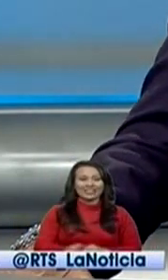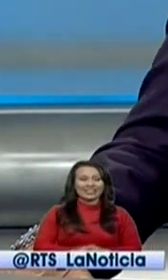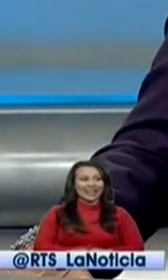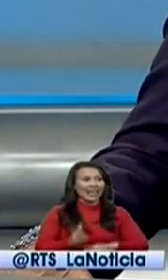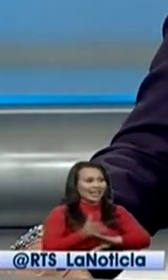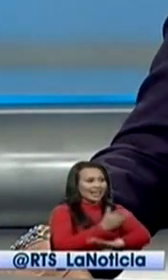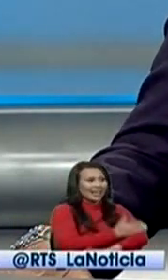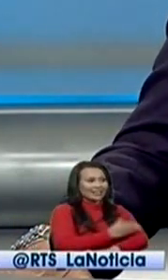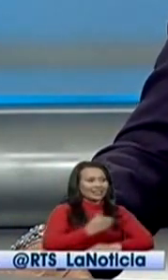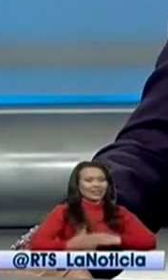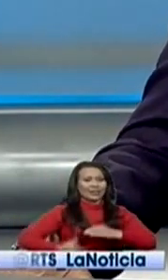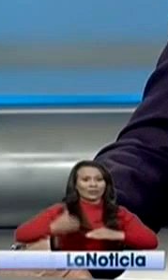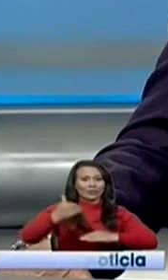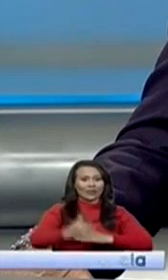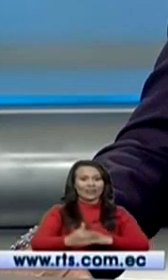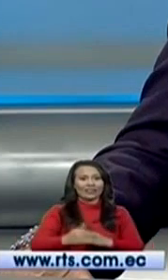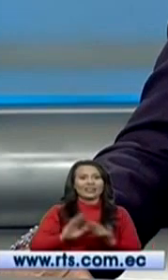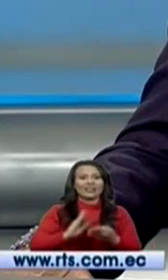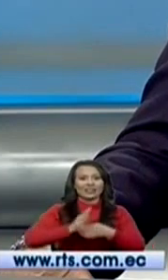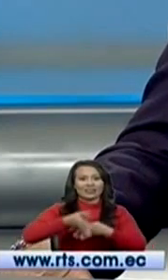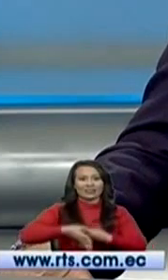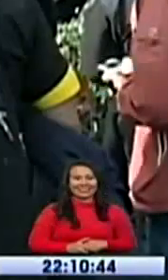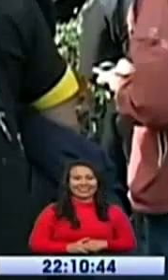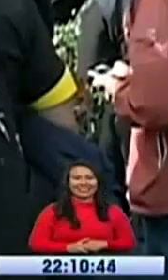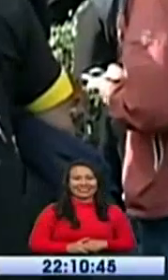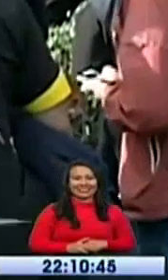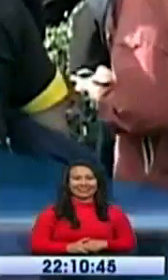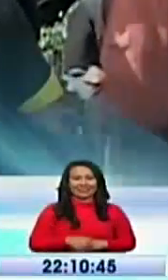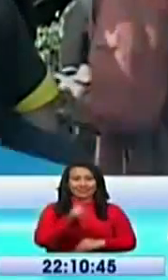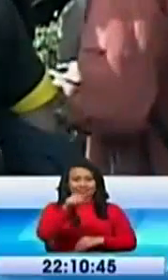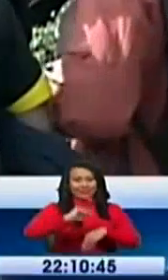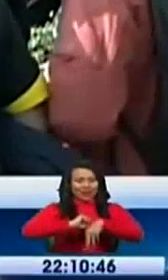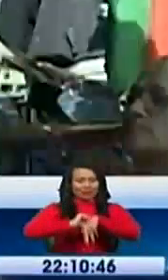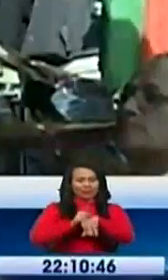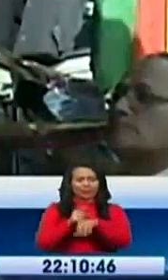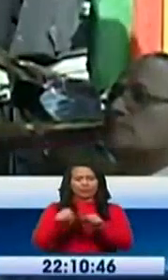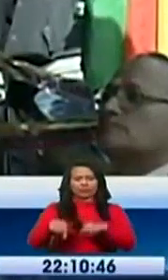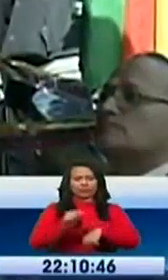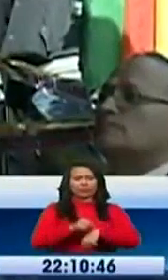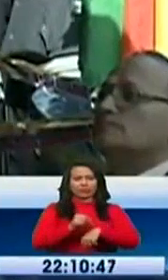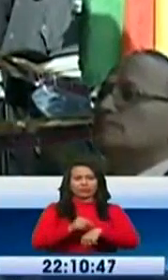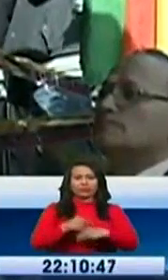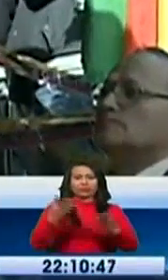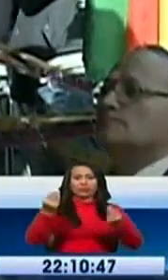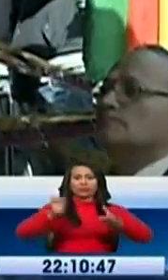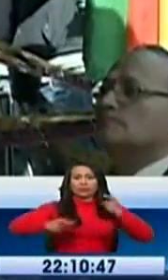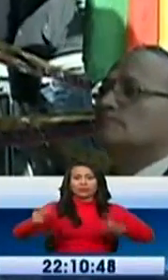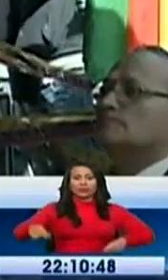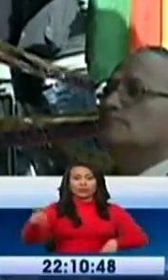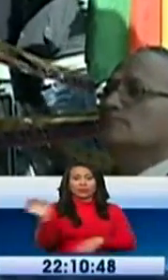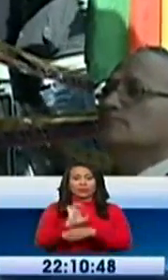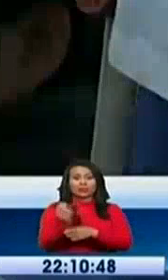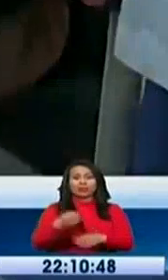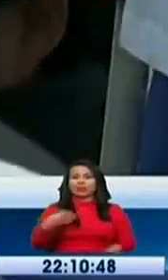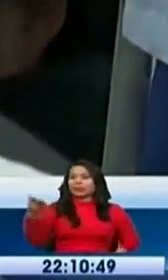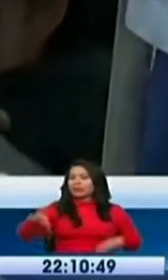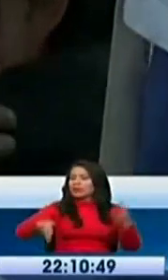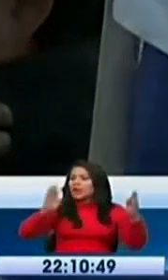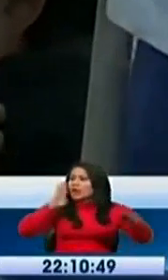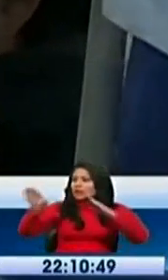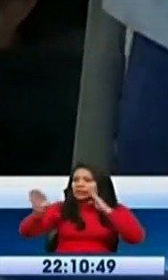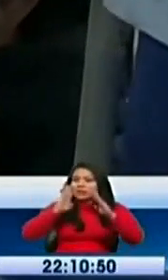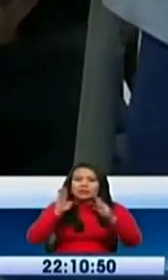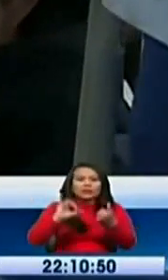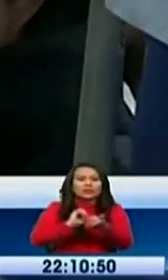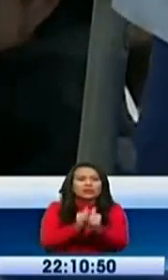y después de la victoria tricolor. Los primeros minutos la hinchada ecuatoriana estuvo atenta a cada jugada del Ecuador